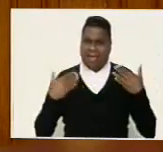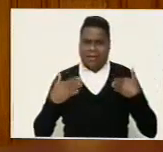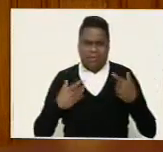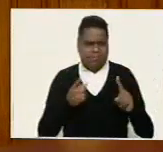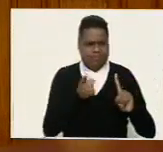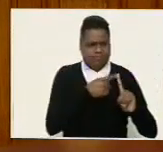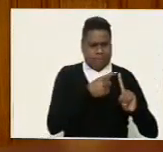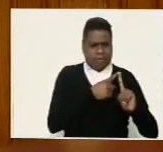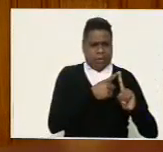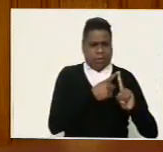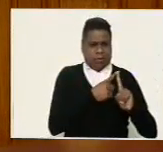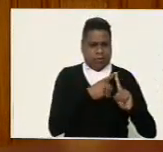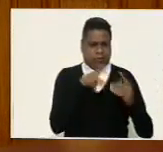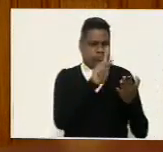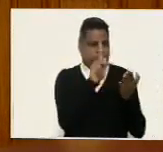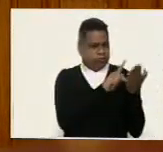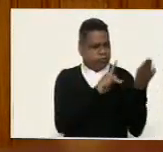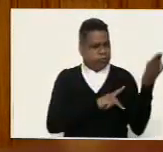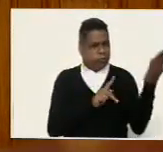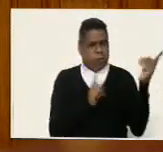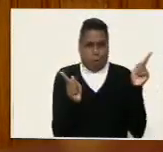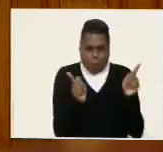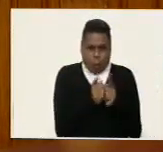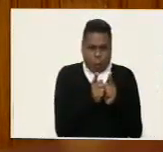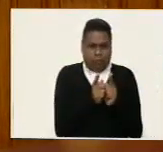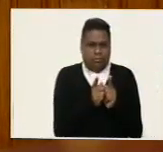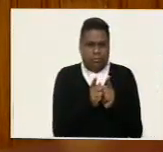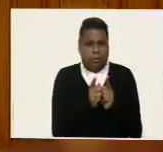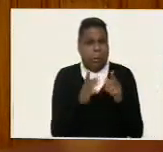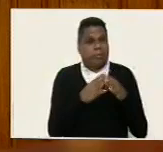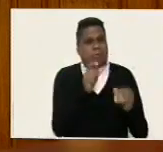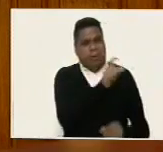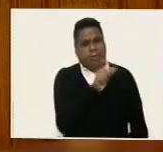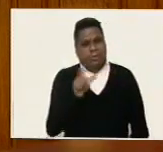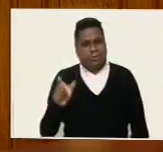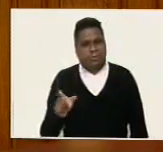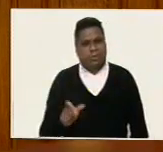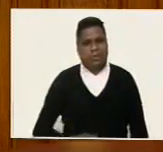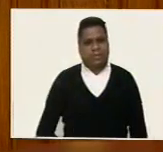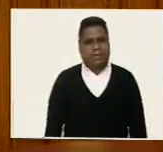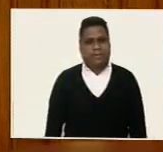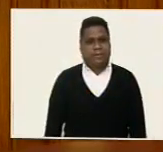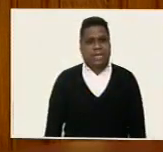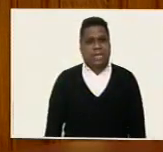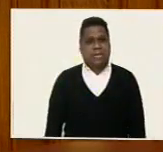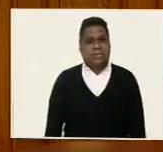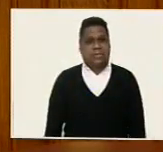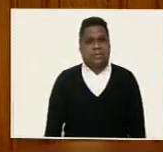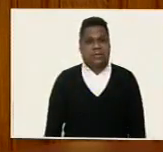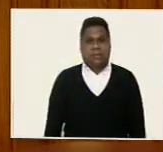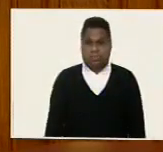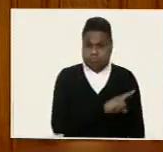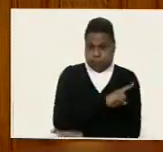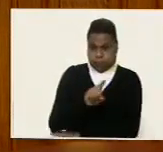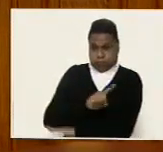haciendo unos breves versos para los compañeros y compañeras que han sido en términos nominales